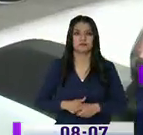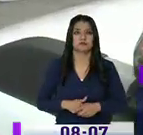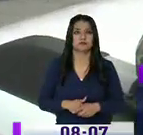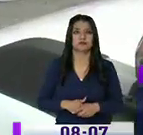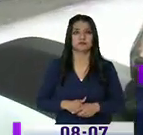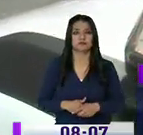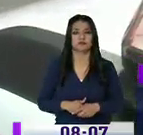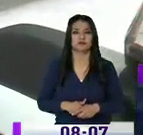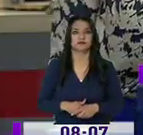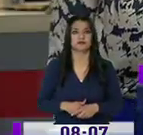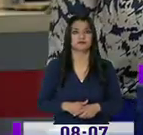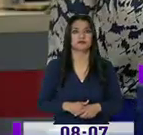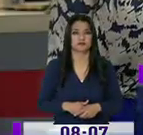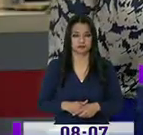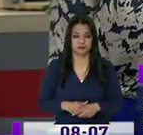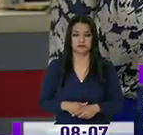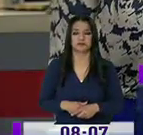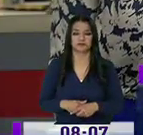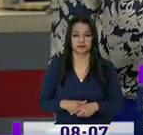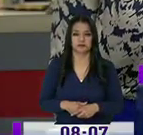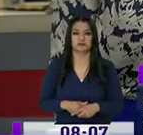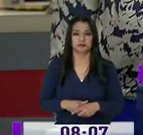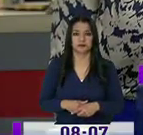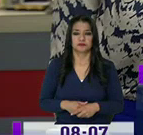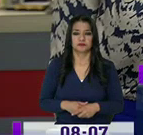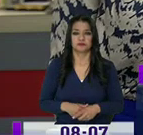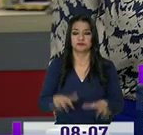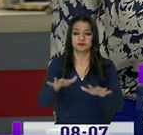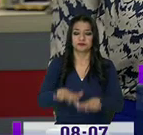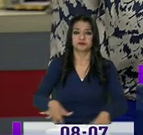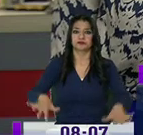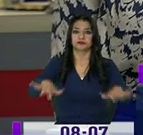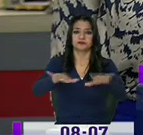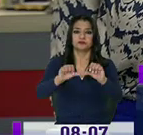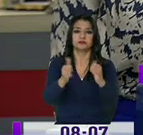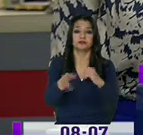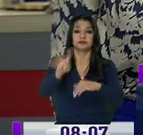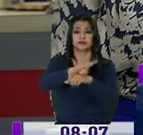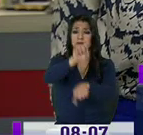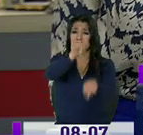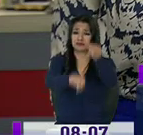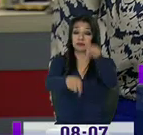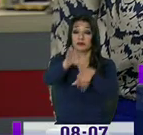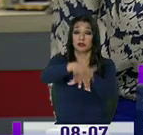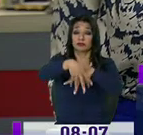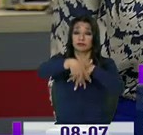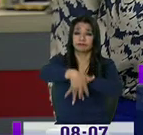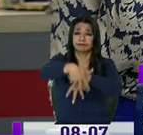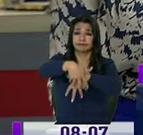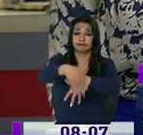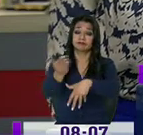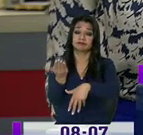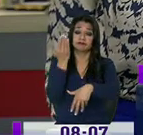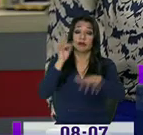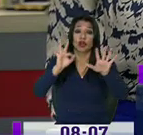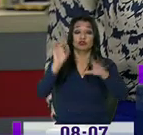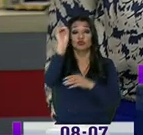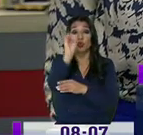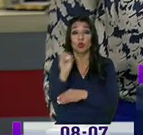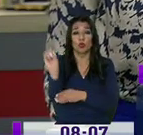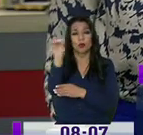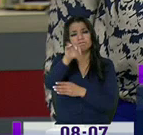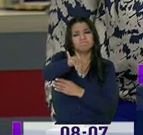Casamen. Los daños generados en las instalaciones de la Asamblea Nacional tras las protestas registradas el pasado 8 de octubre